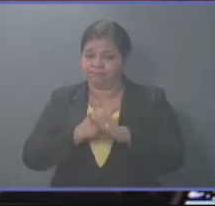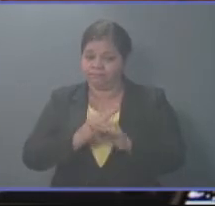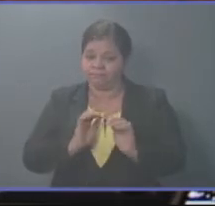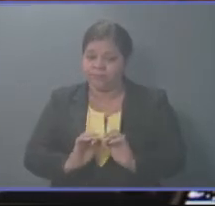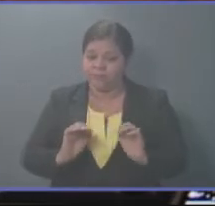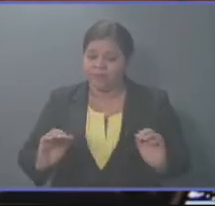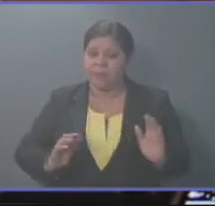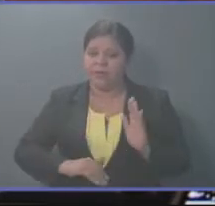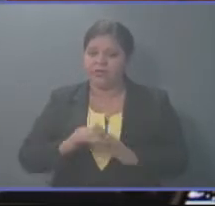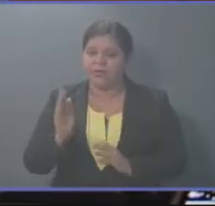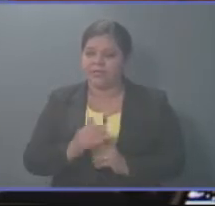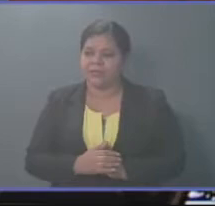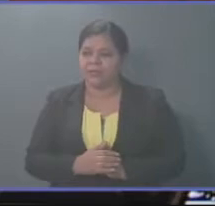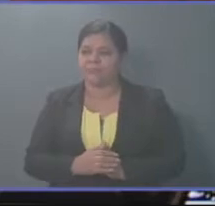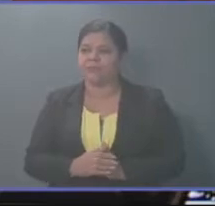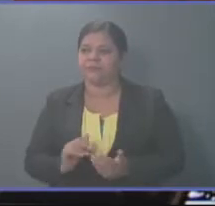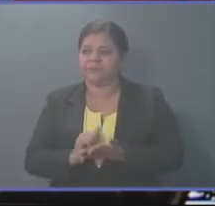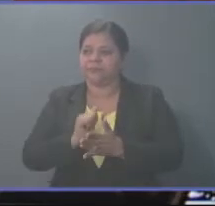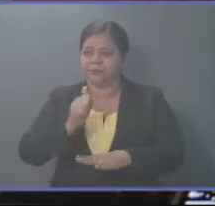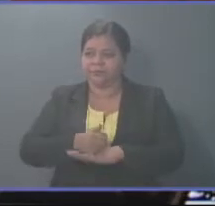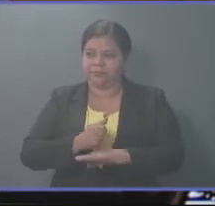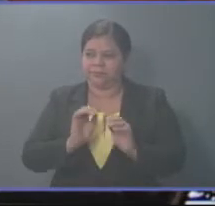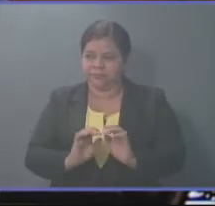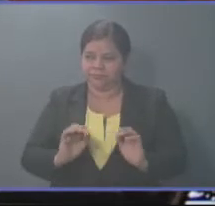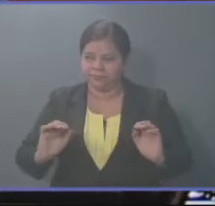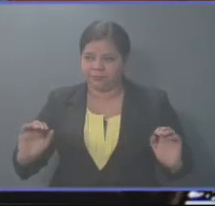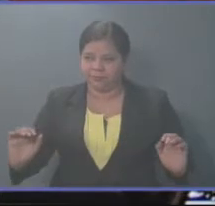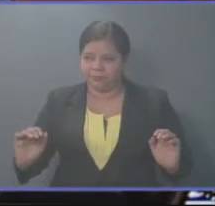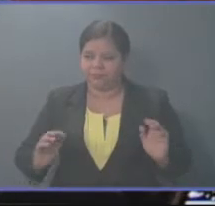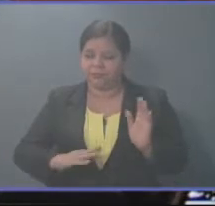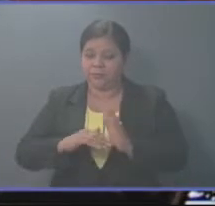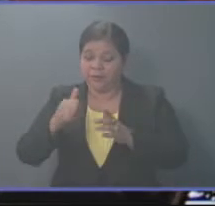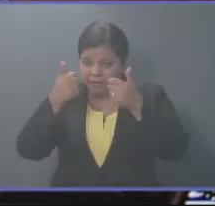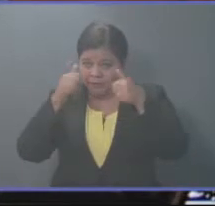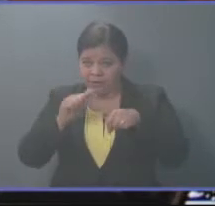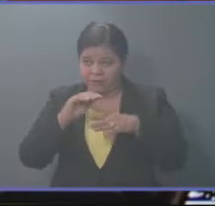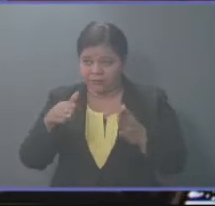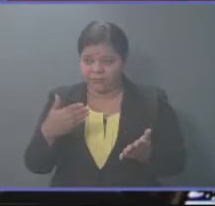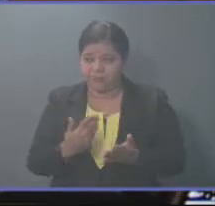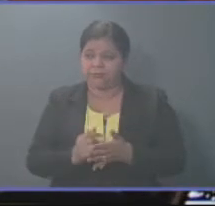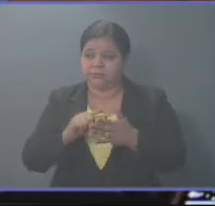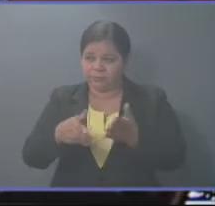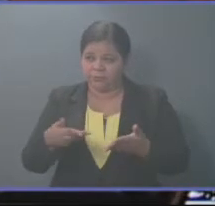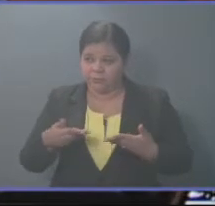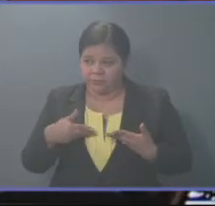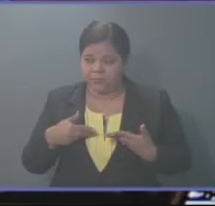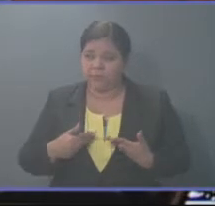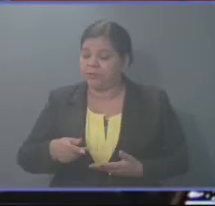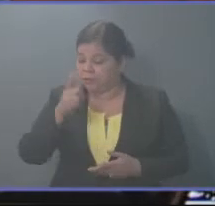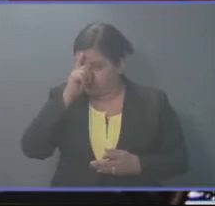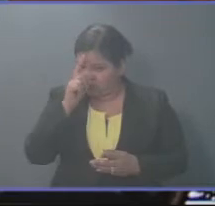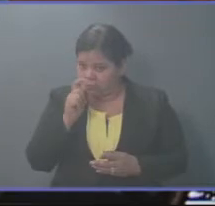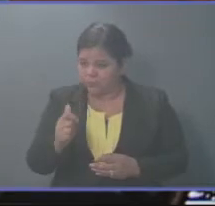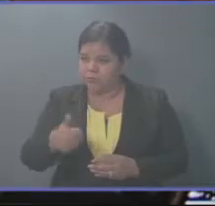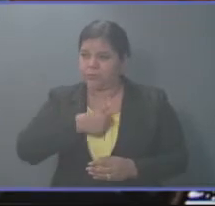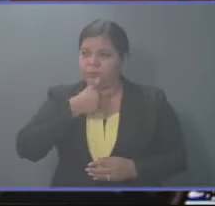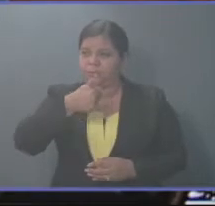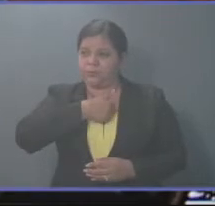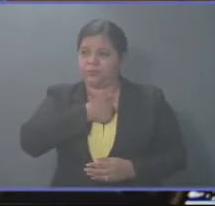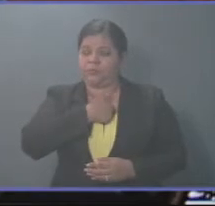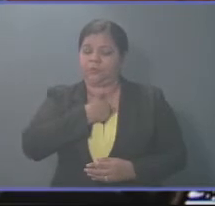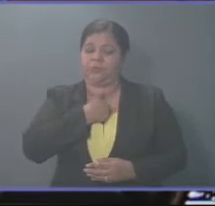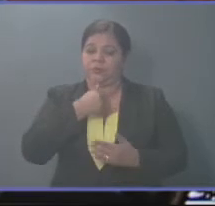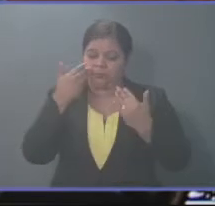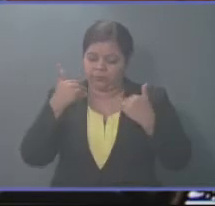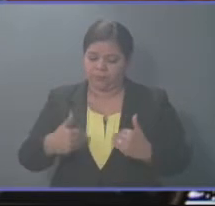y Adolescencia establece que las niñas, niños y adolescentes tienen derecho al honor, a la propia imagen, a la vida